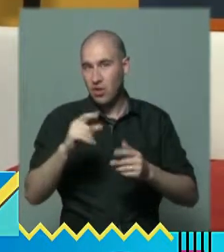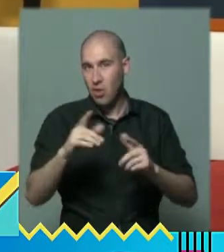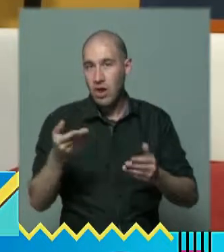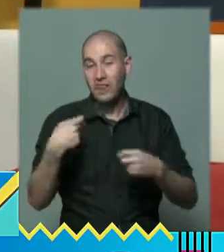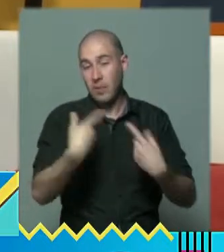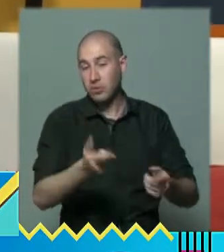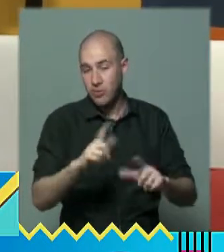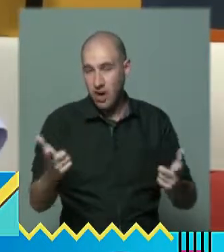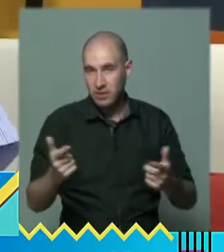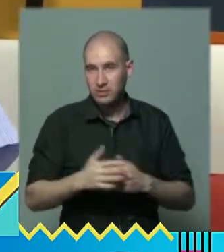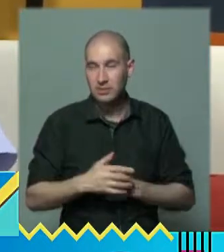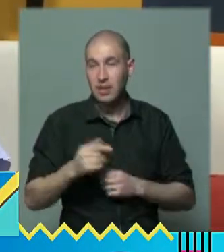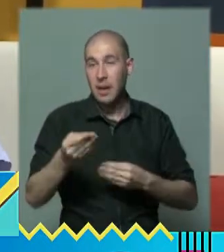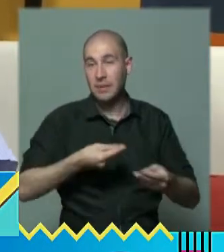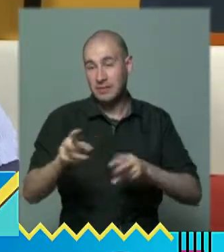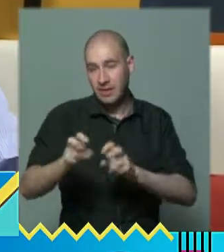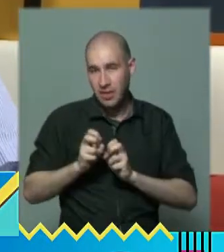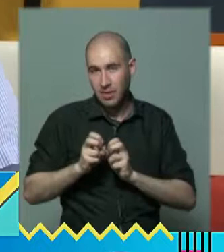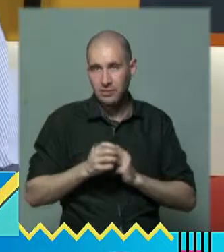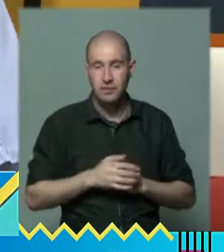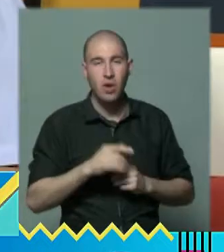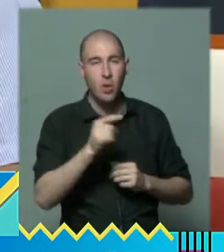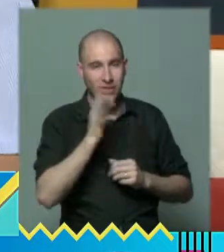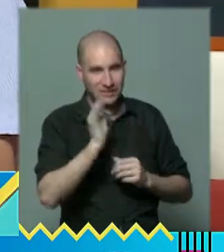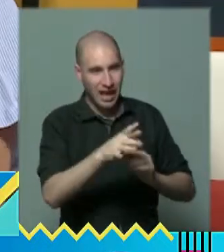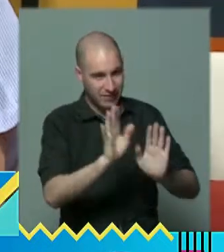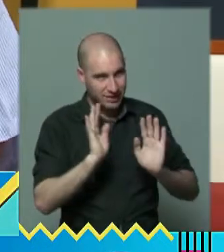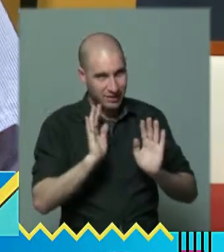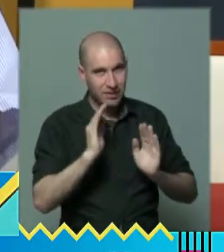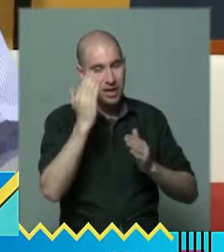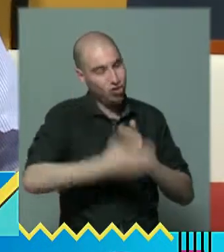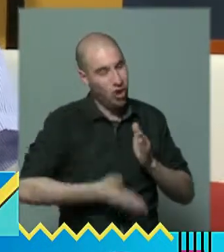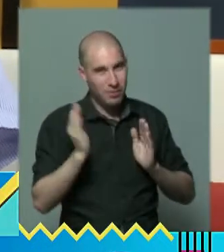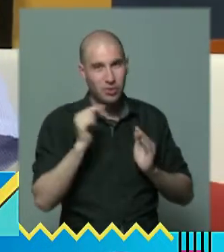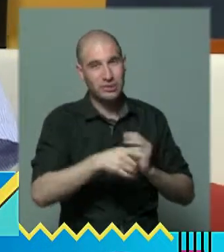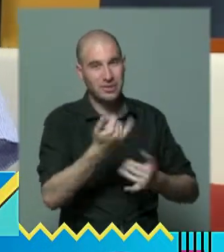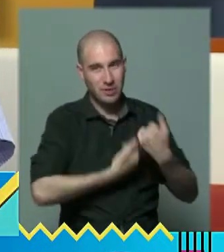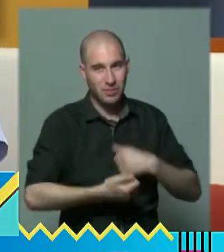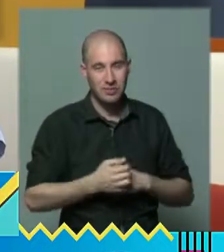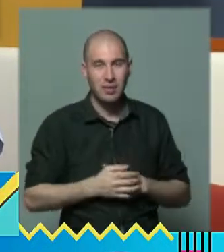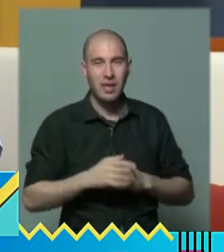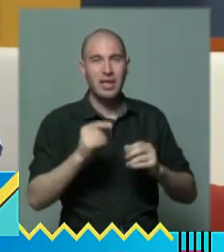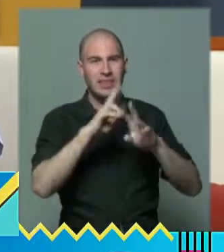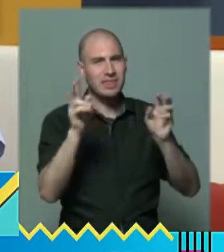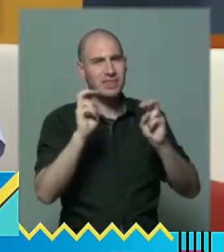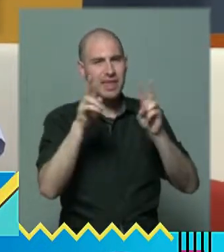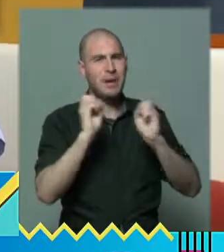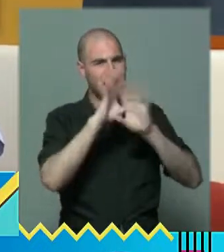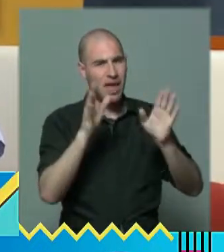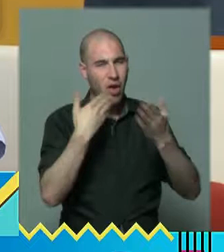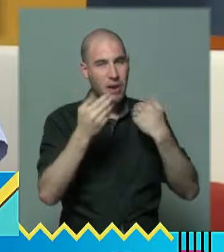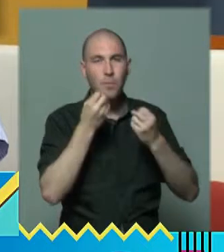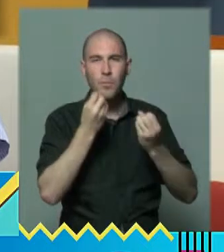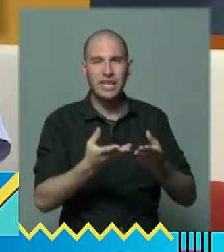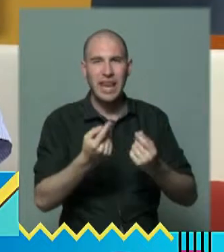se las han devuelto, sino que se le han quedado a las empresas. Por eso, hasta donde usted lo sabe. Ahí está, usted planteó el tema. Entonces, pongamos el tema claro. Si vamos a hablar, ¿por